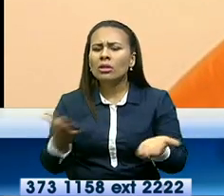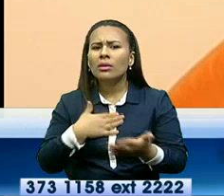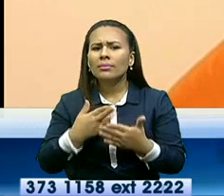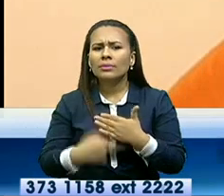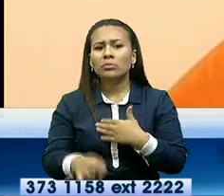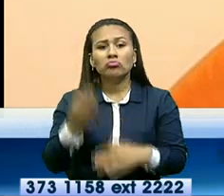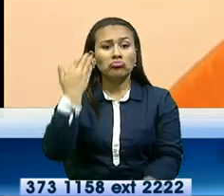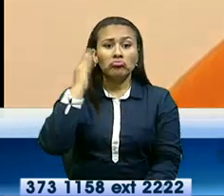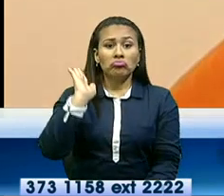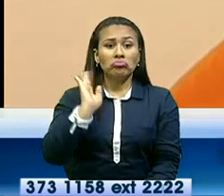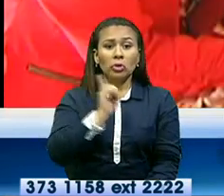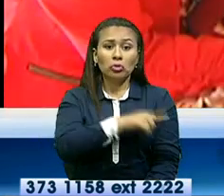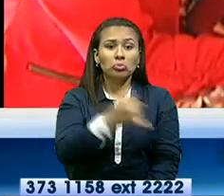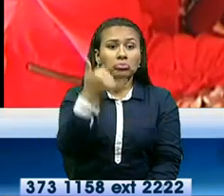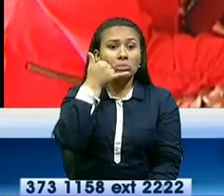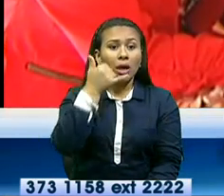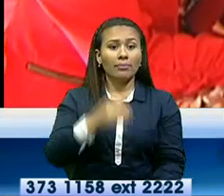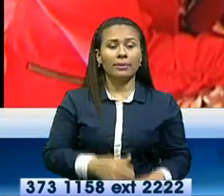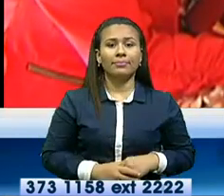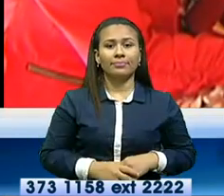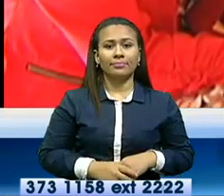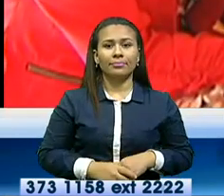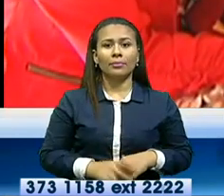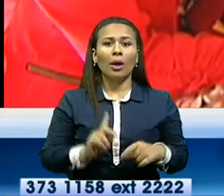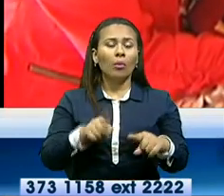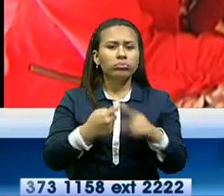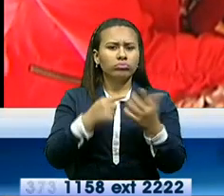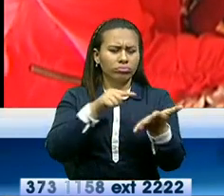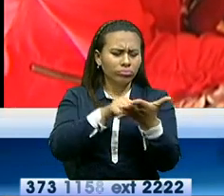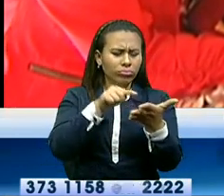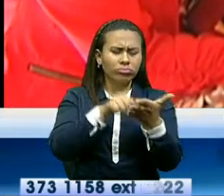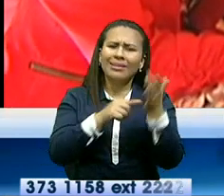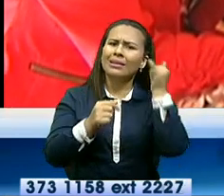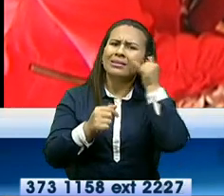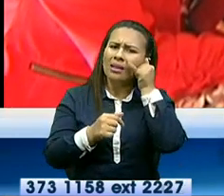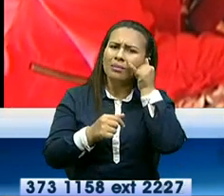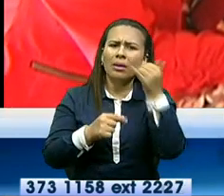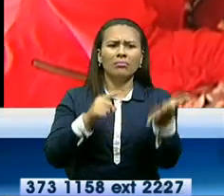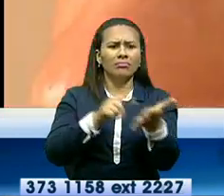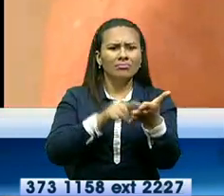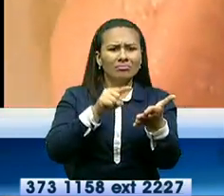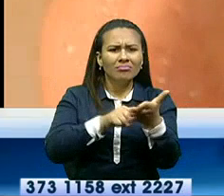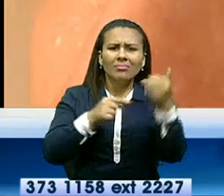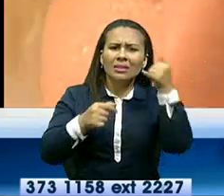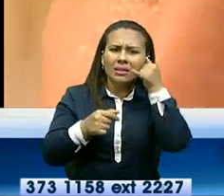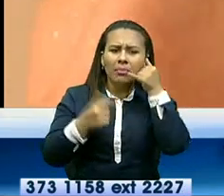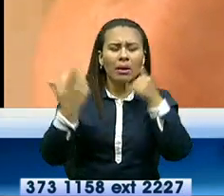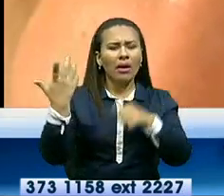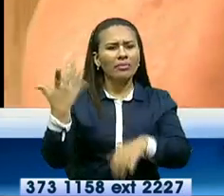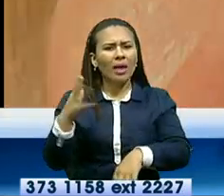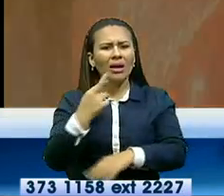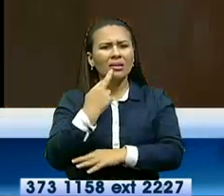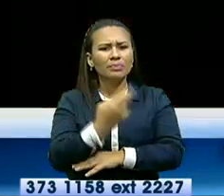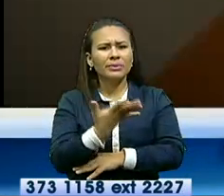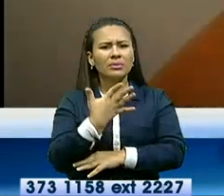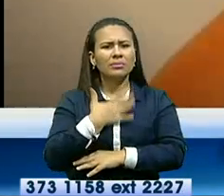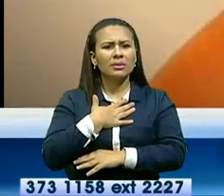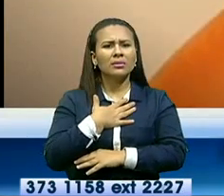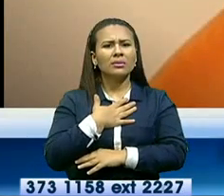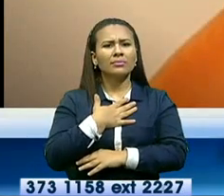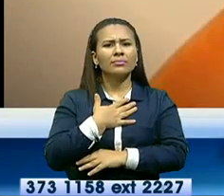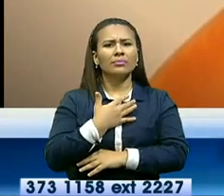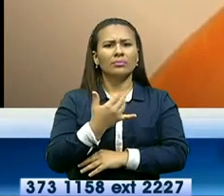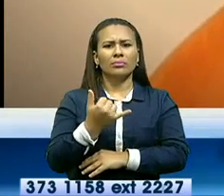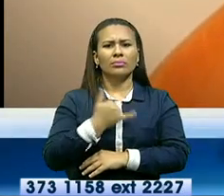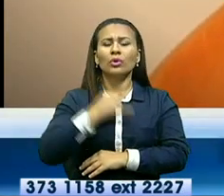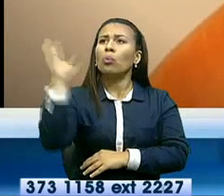No sé, llámelo por teléfono. Desde ese momento, insistentemente lo llamaba, sin tener respuesta. Yo voy a